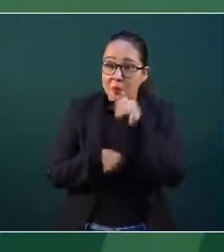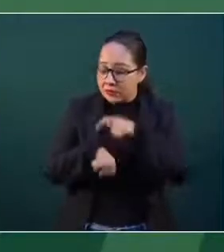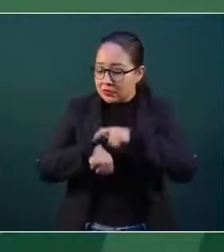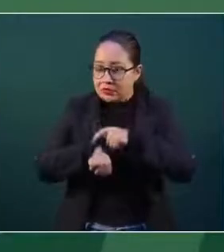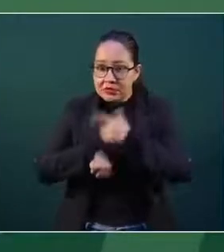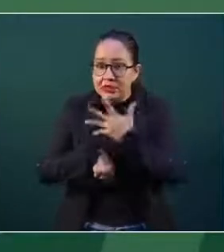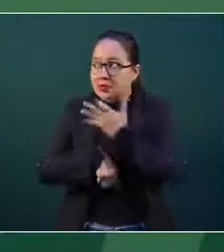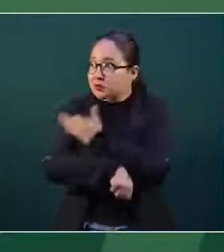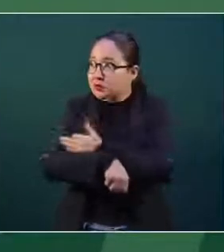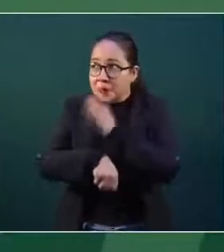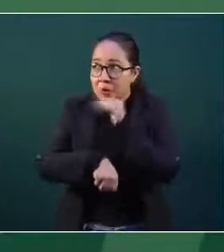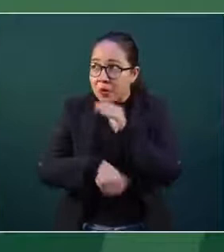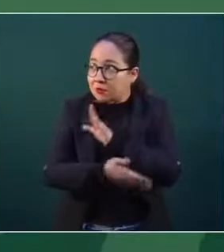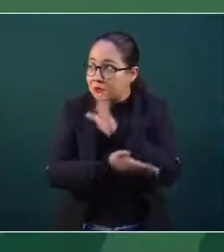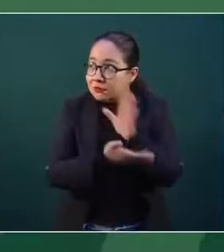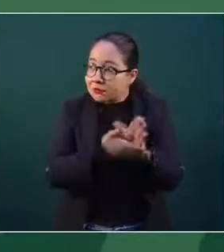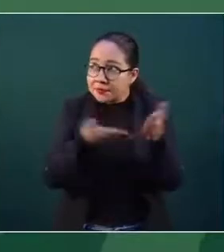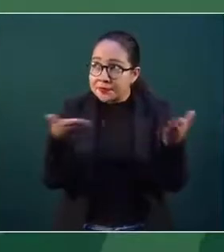las 5 de la tarde.